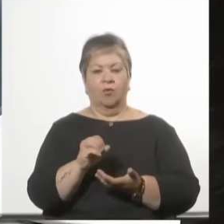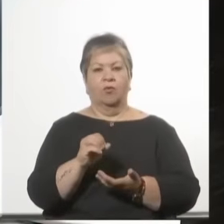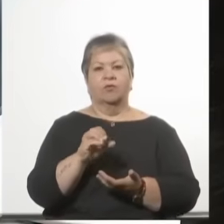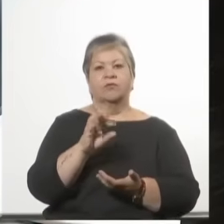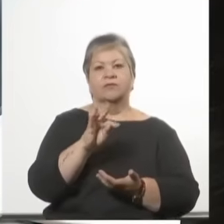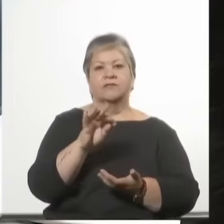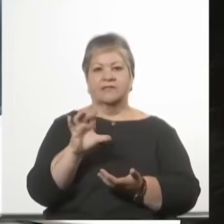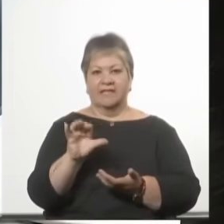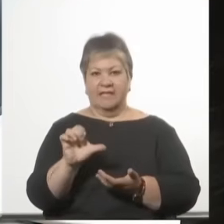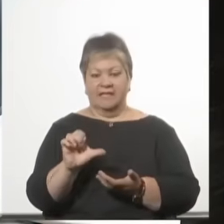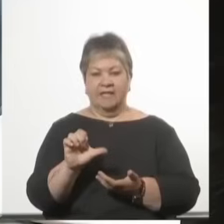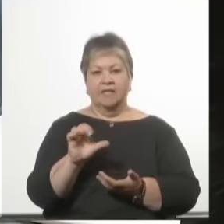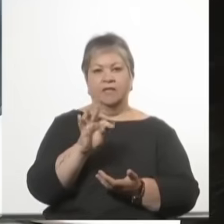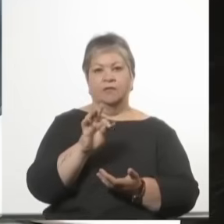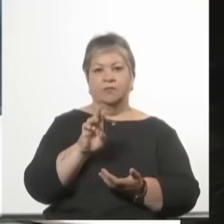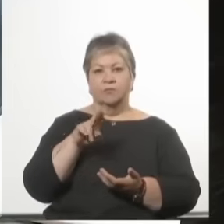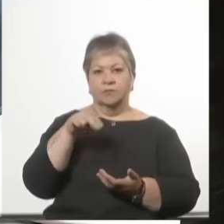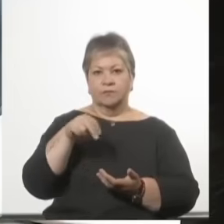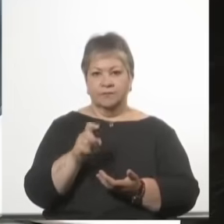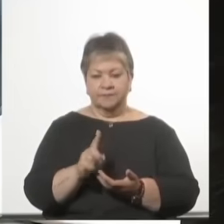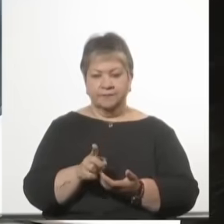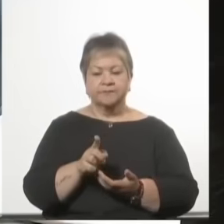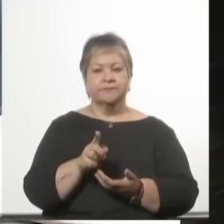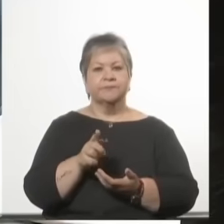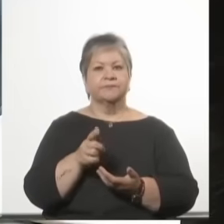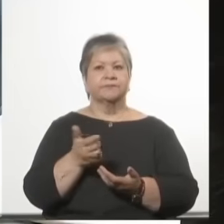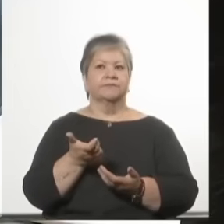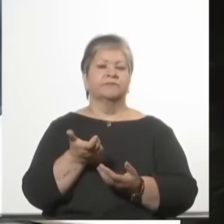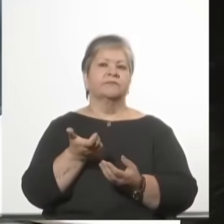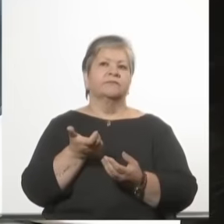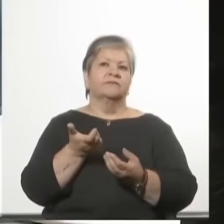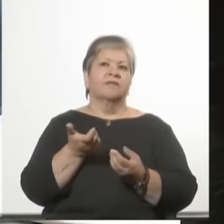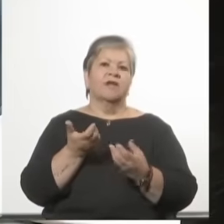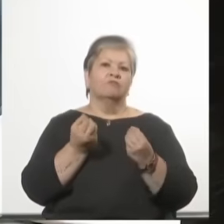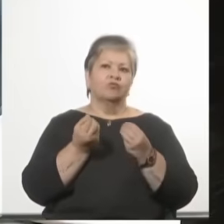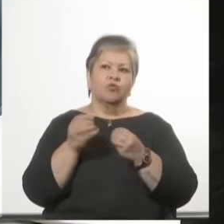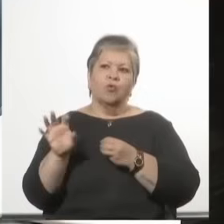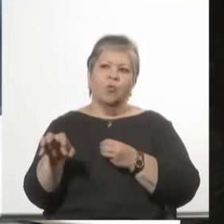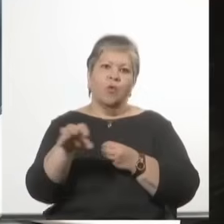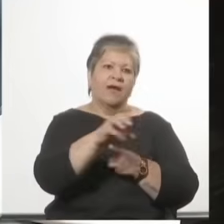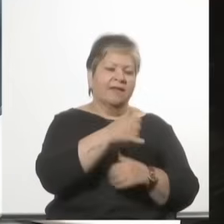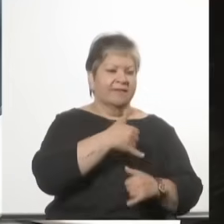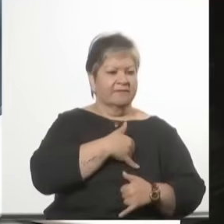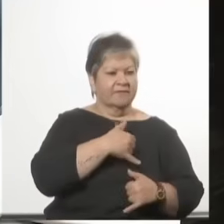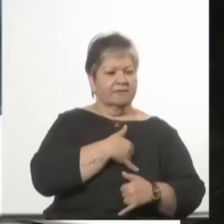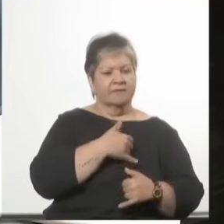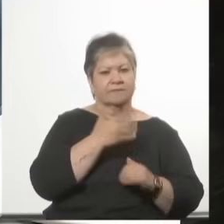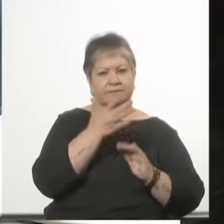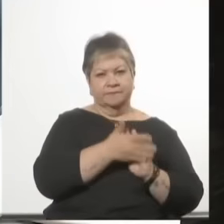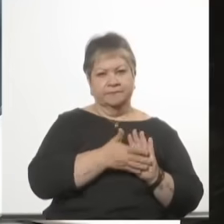Realmente se visitaron varios espacios, obviamente vinculados a la defensa nacional.